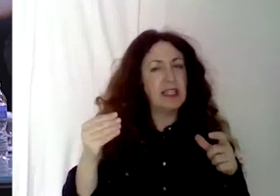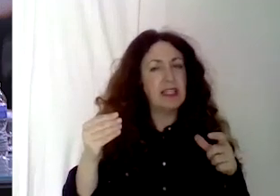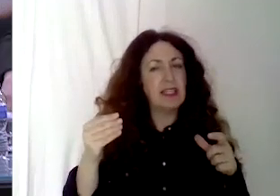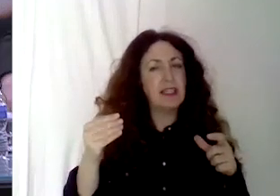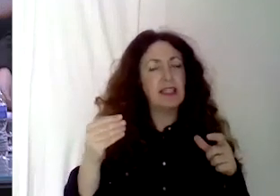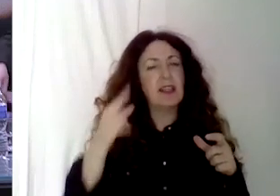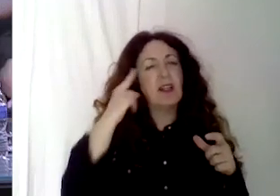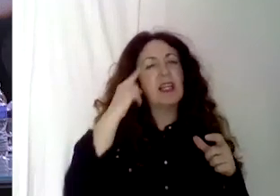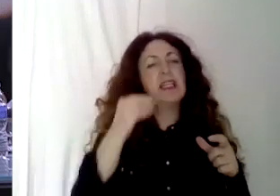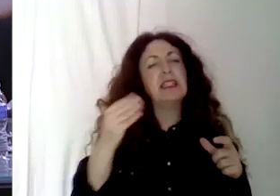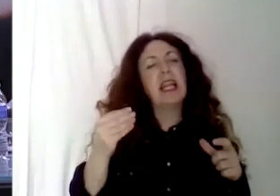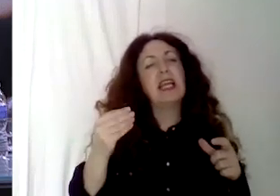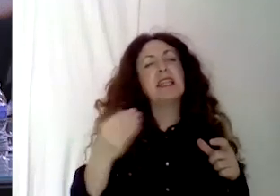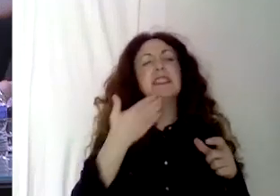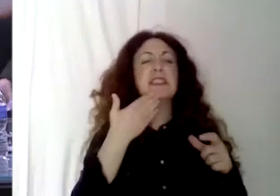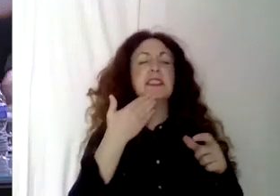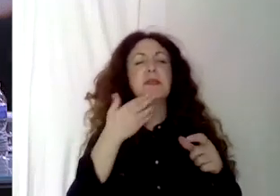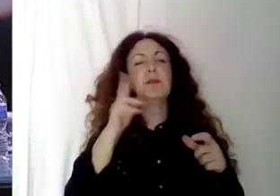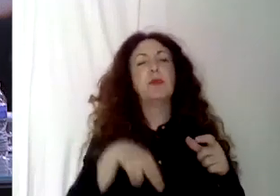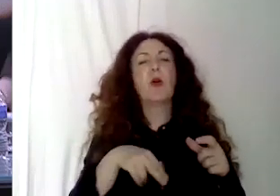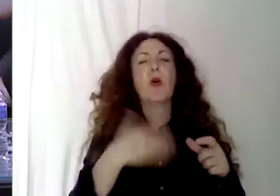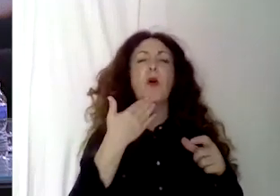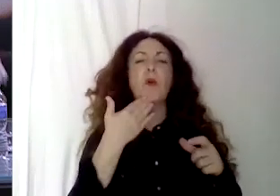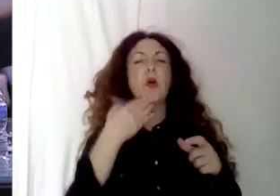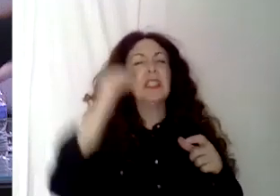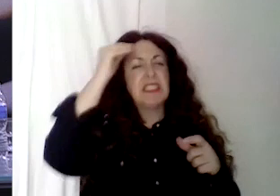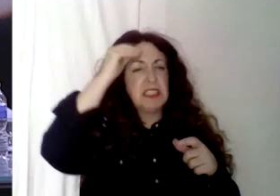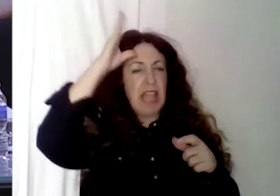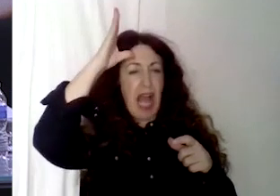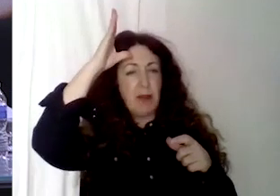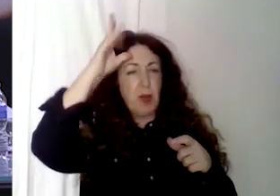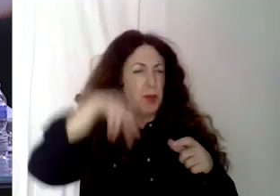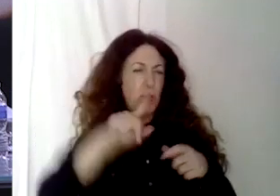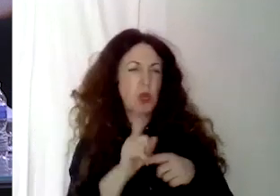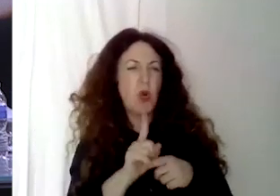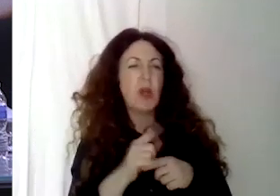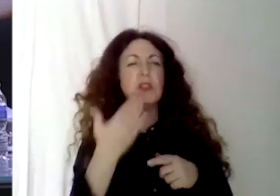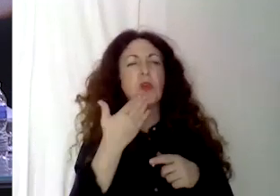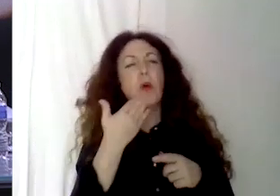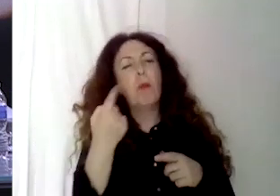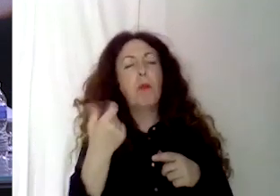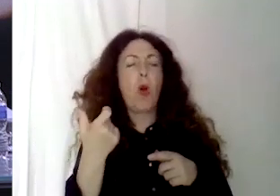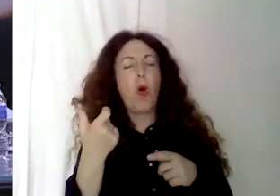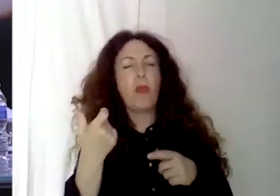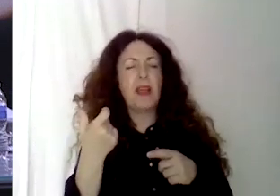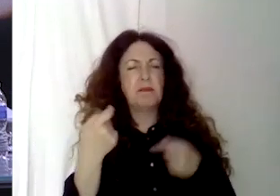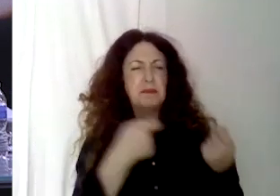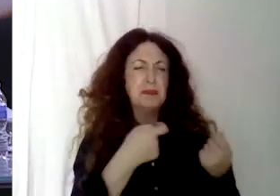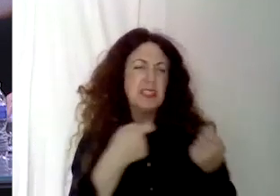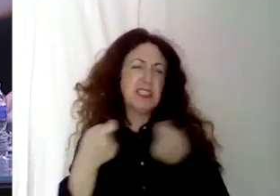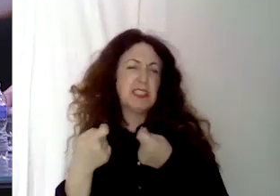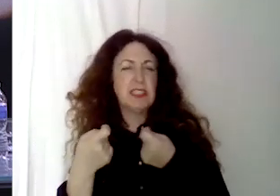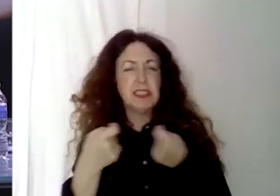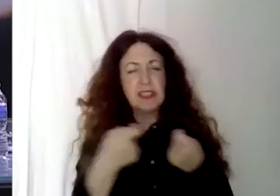no se corresponden a los conocidos o a los sabios. Había una especie de extraño conflicto en ese mundo, que es el